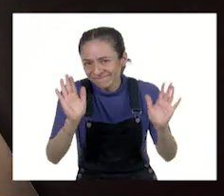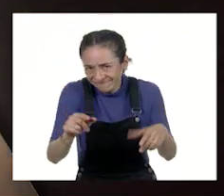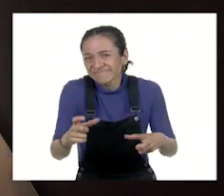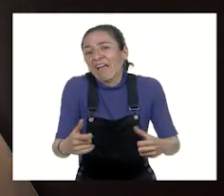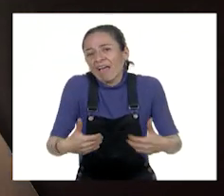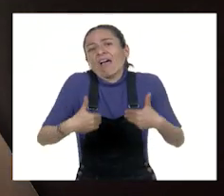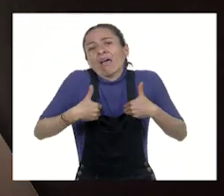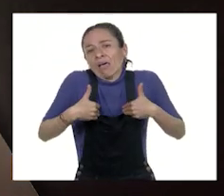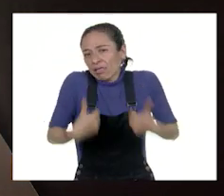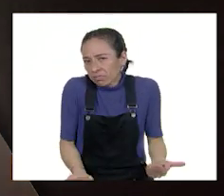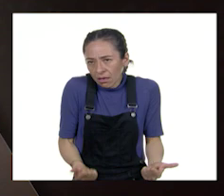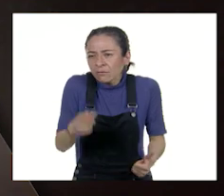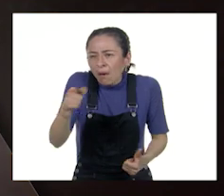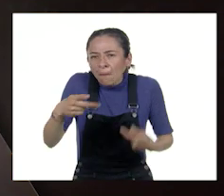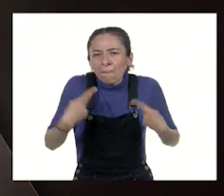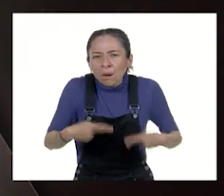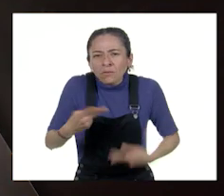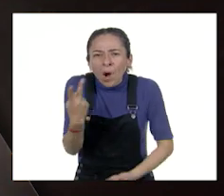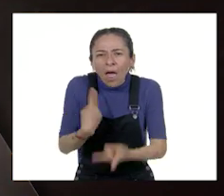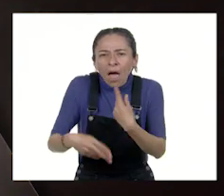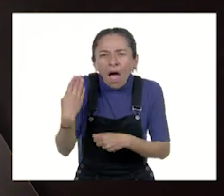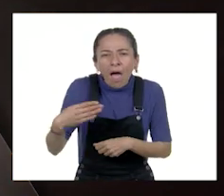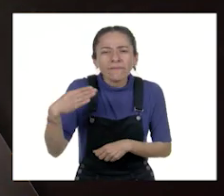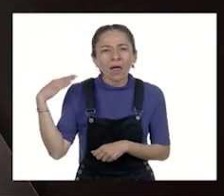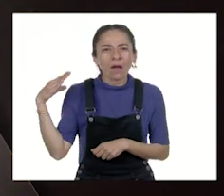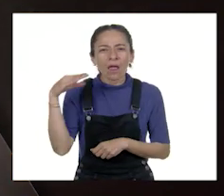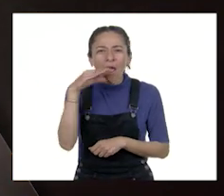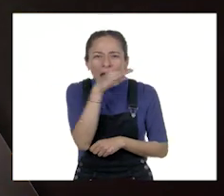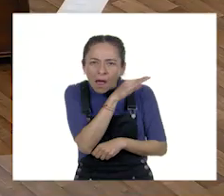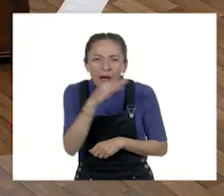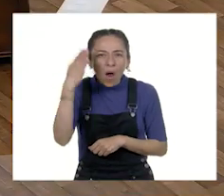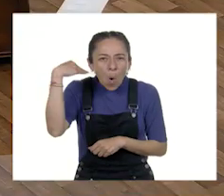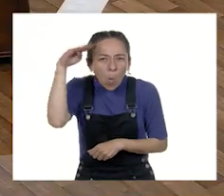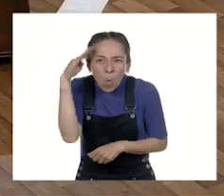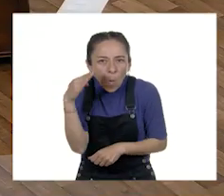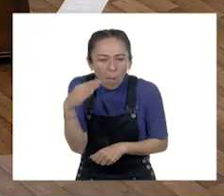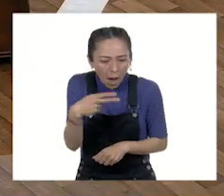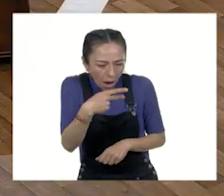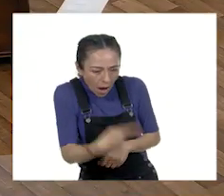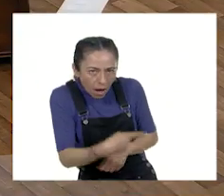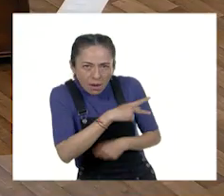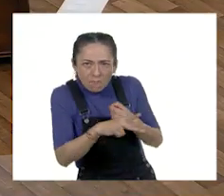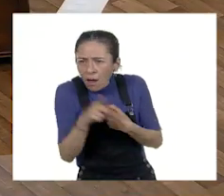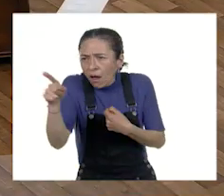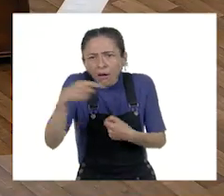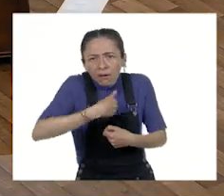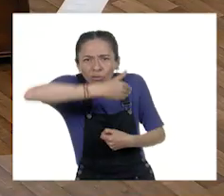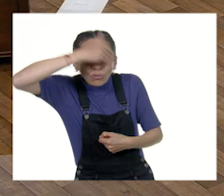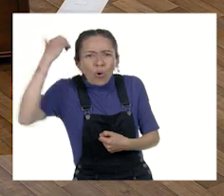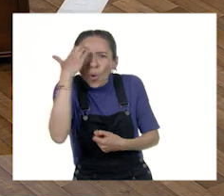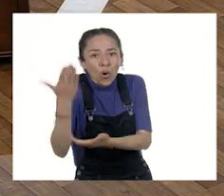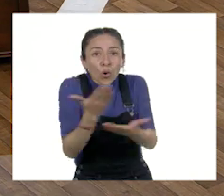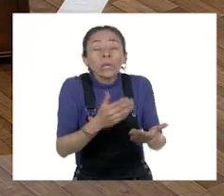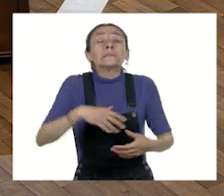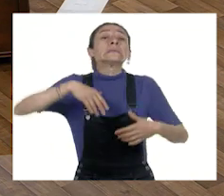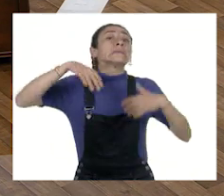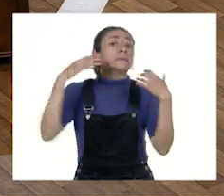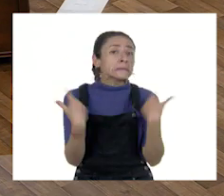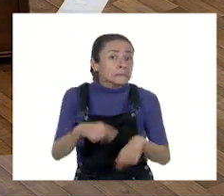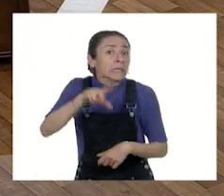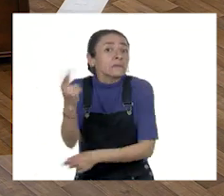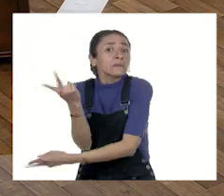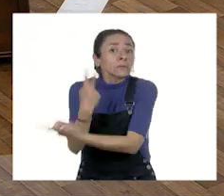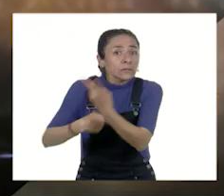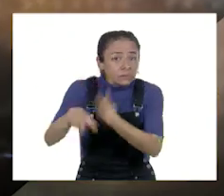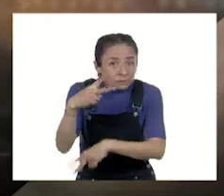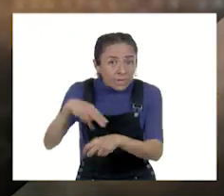un cubano los actos de los nacionales. Y que llega Andrés Magallón a hacer equipo con